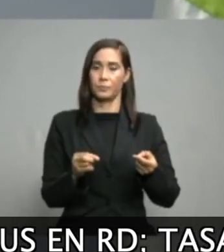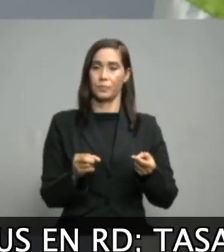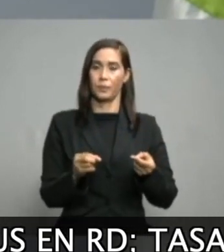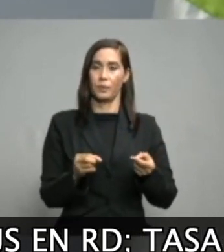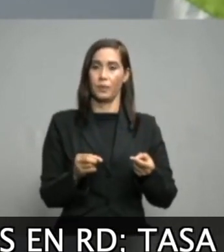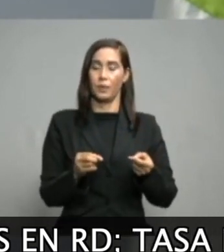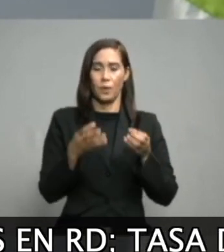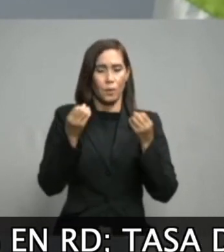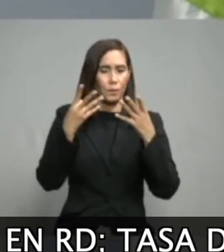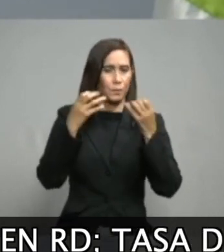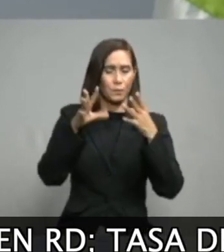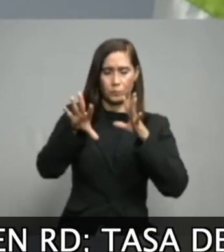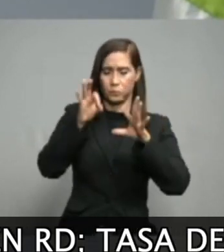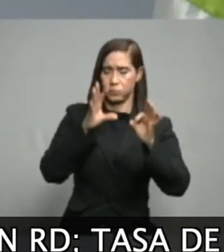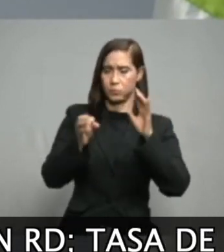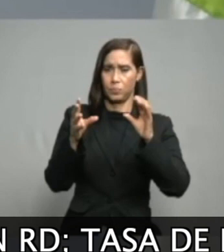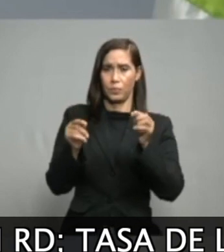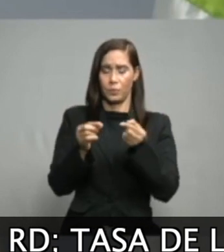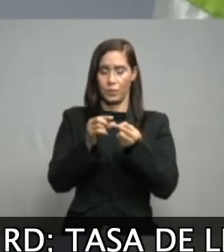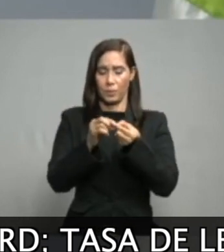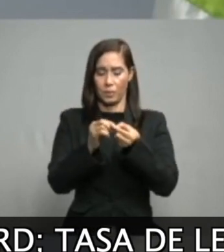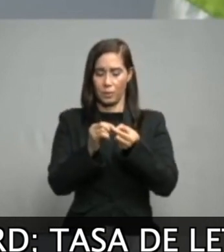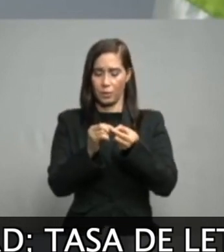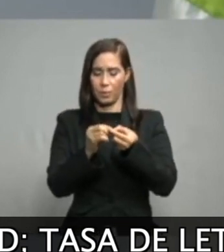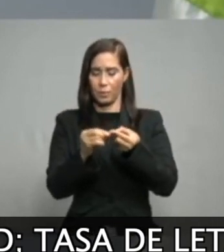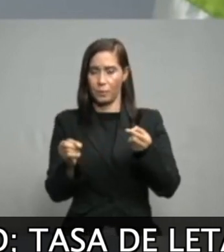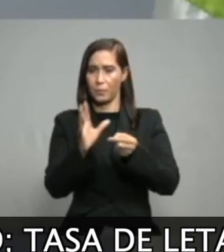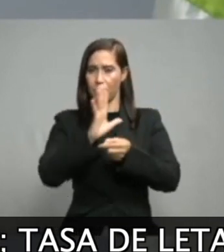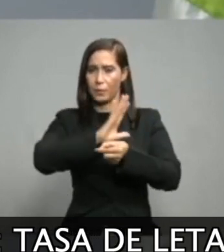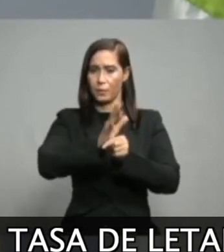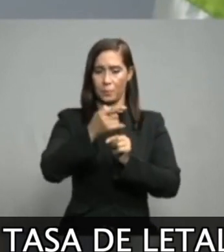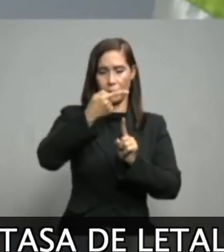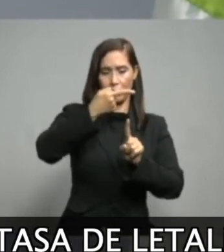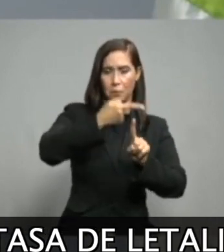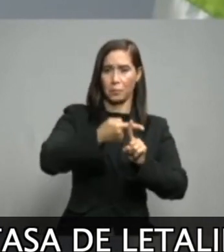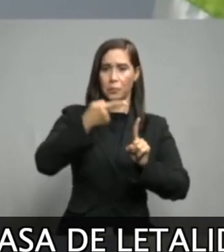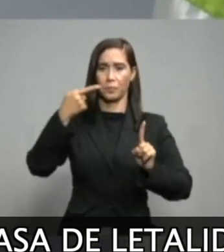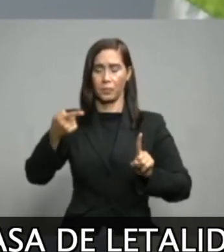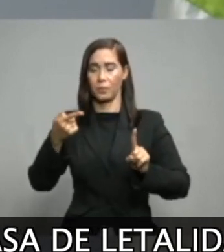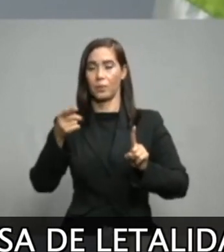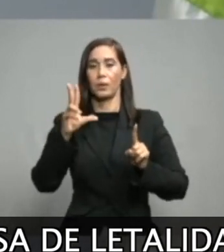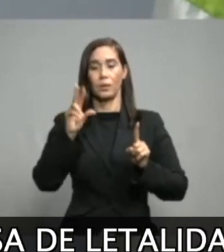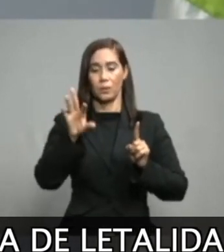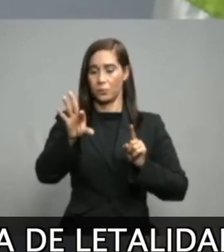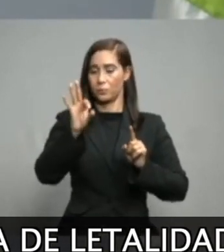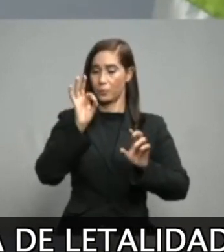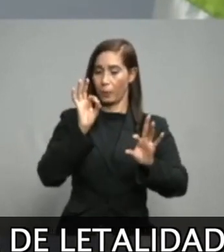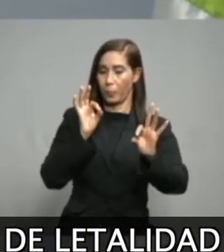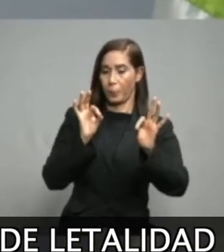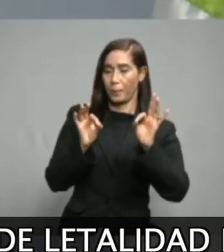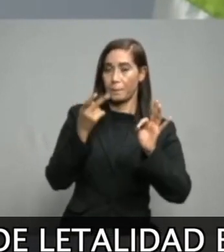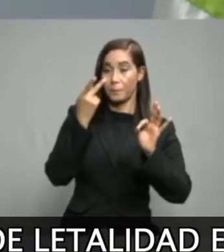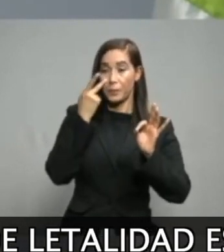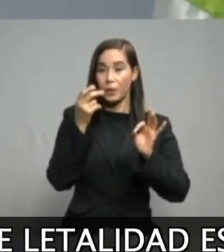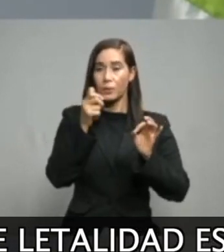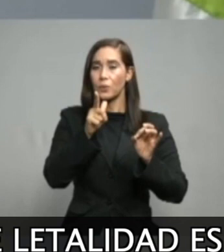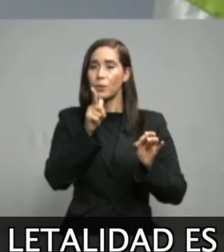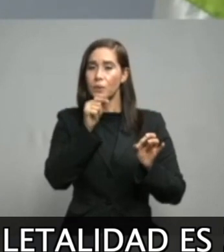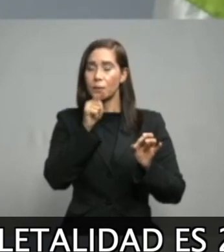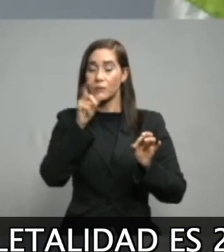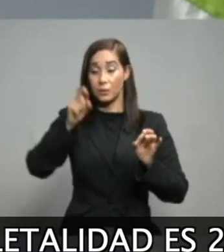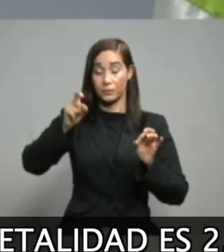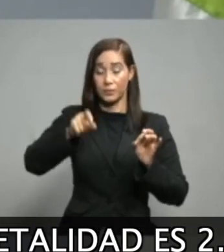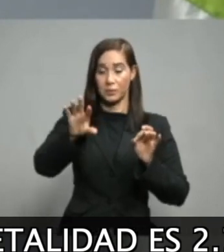manera masiva como habitualmente se lleva la confusión a la población, sino focalizada